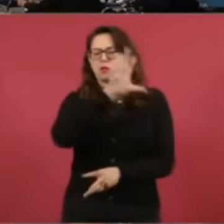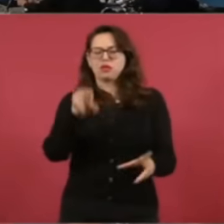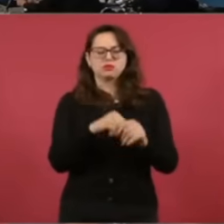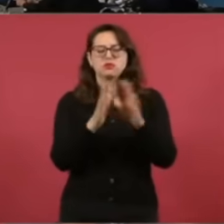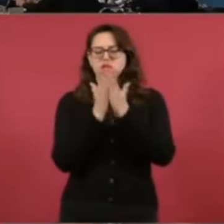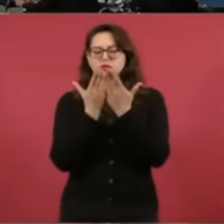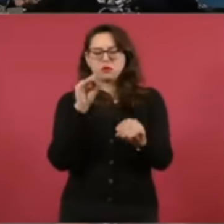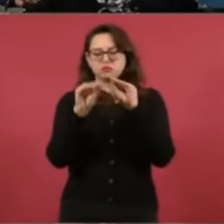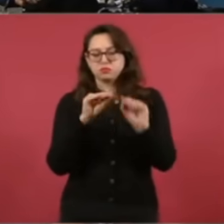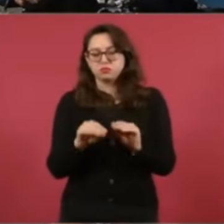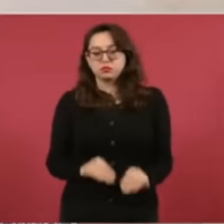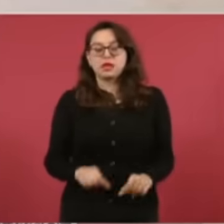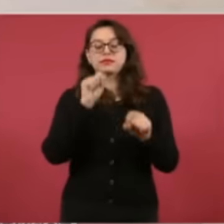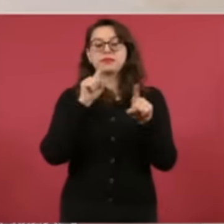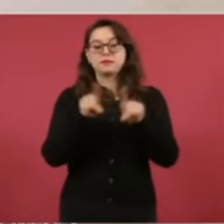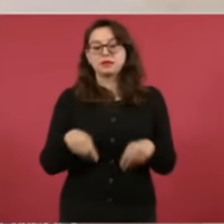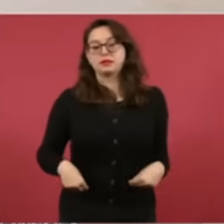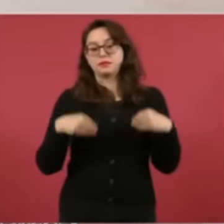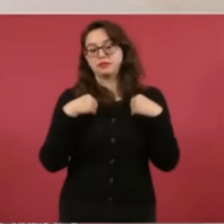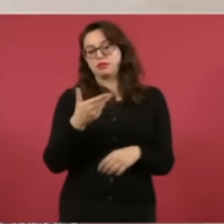y desde luego la vida de Huerta.